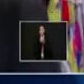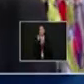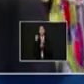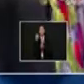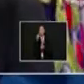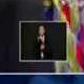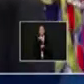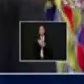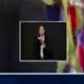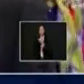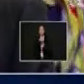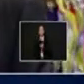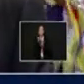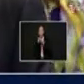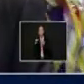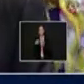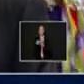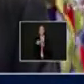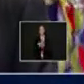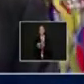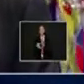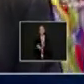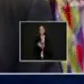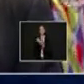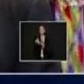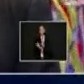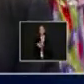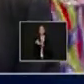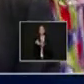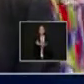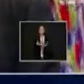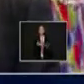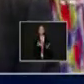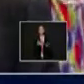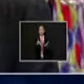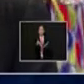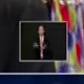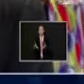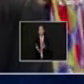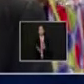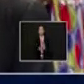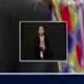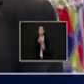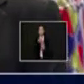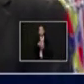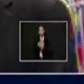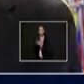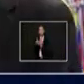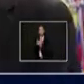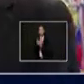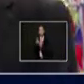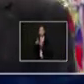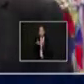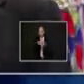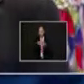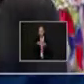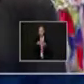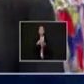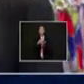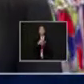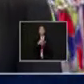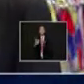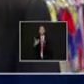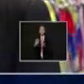gobierno, puesto que durante esta larguísima transición la realidad es que fue un presidente electo muy activo, en donde permanentemente estaba en los